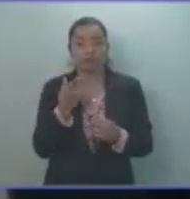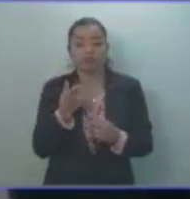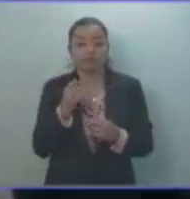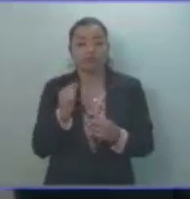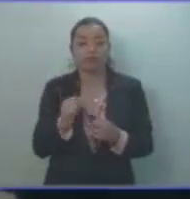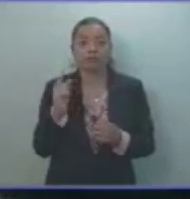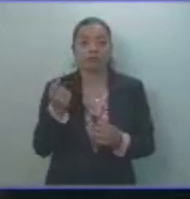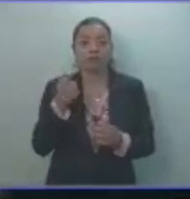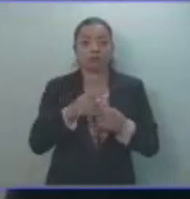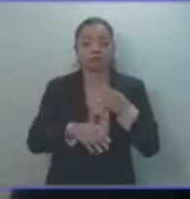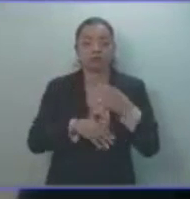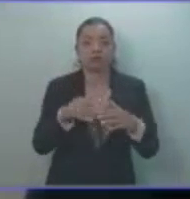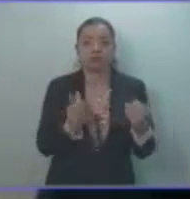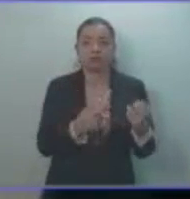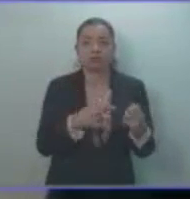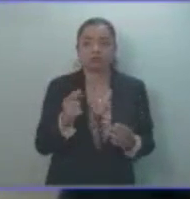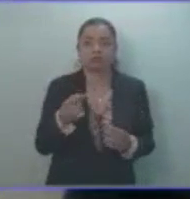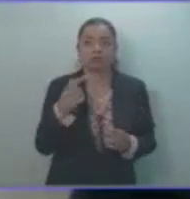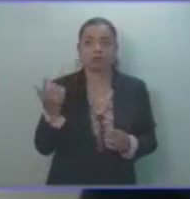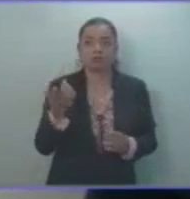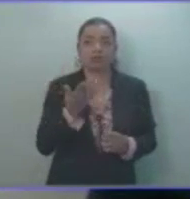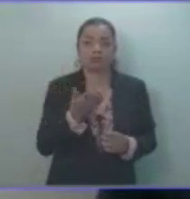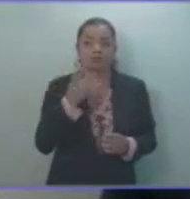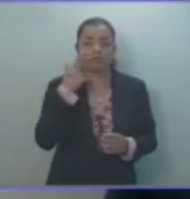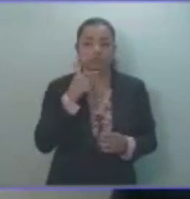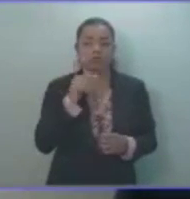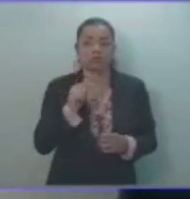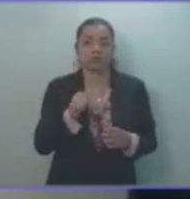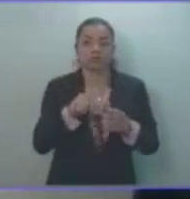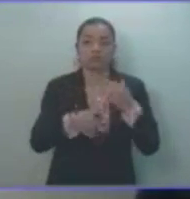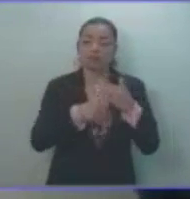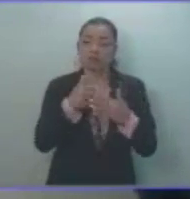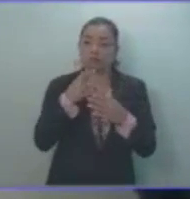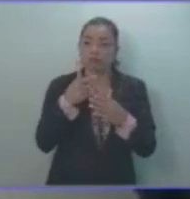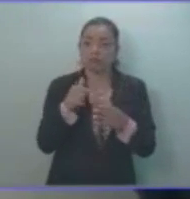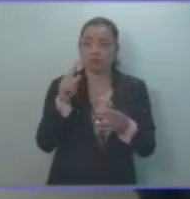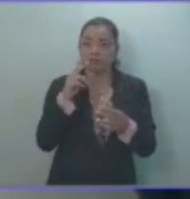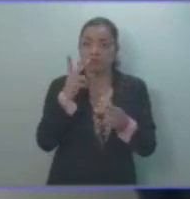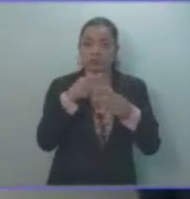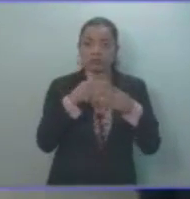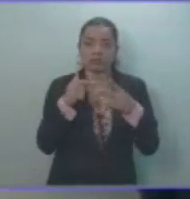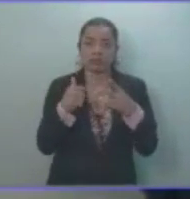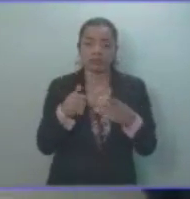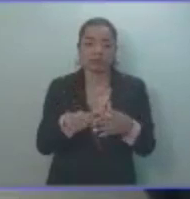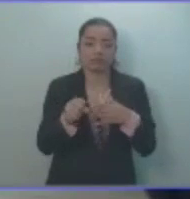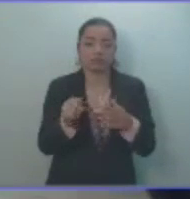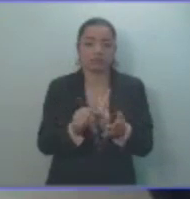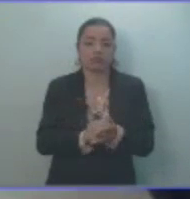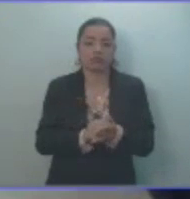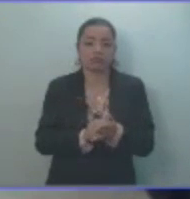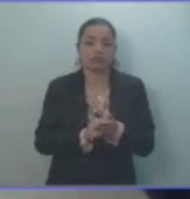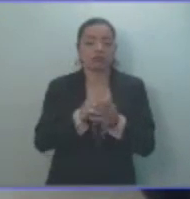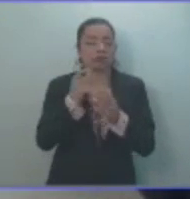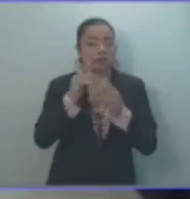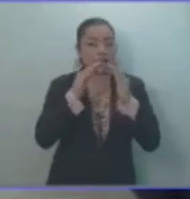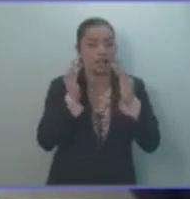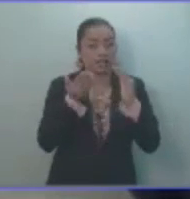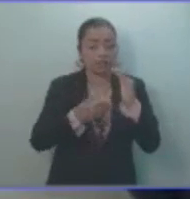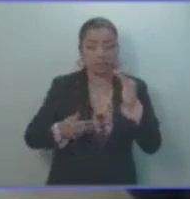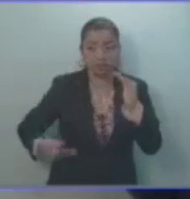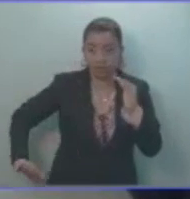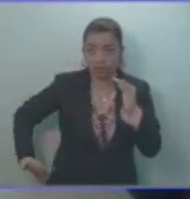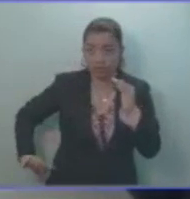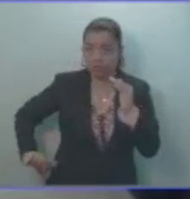las únicas dos carteras que disminuyen son Casa Presidencial,